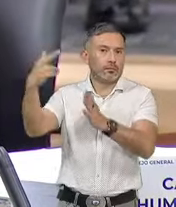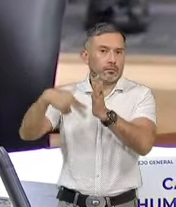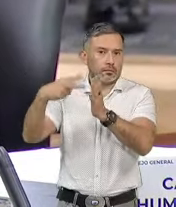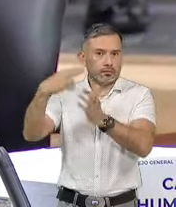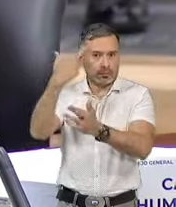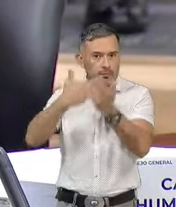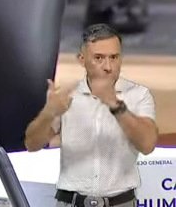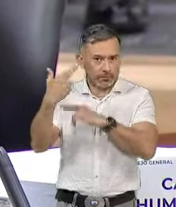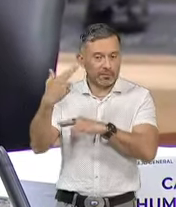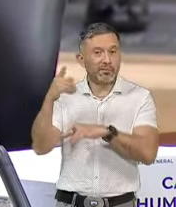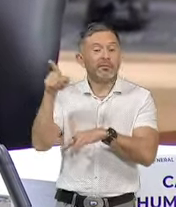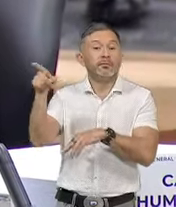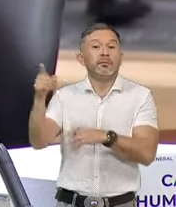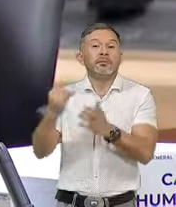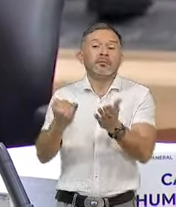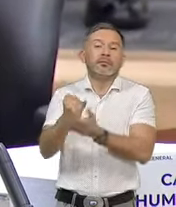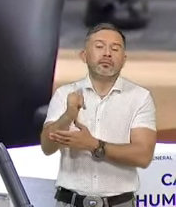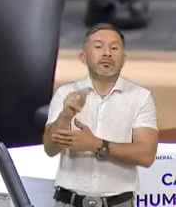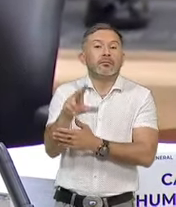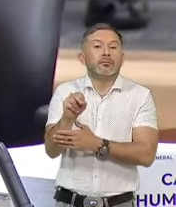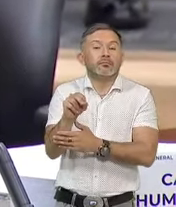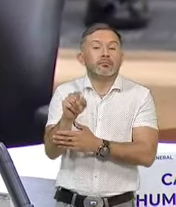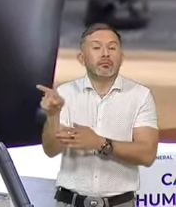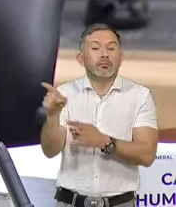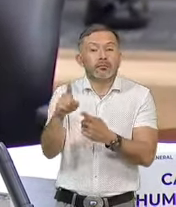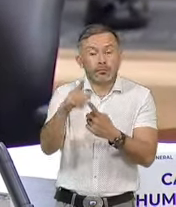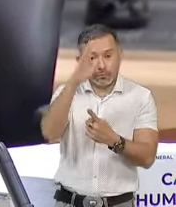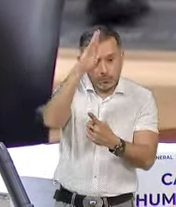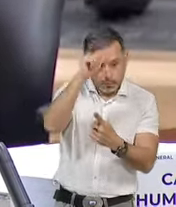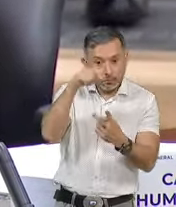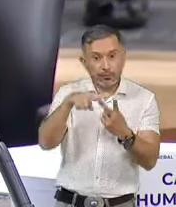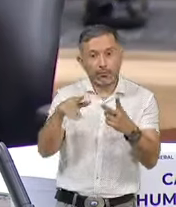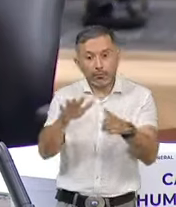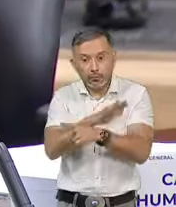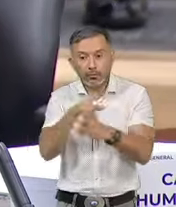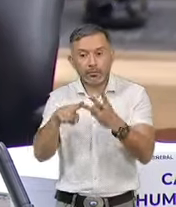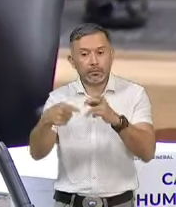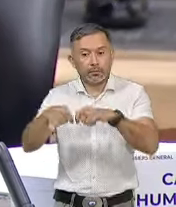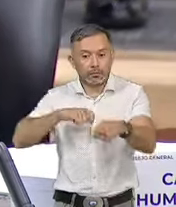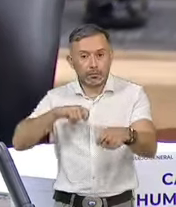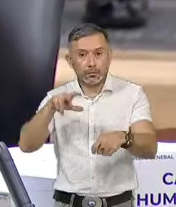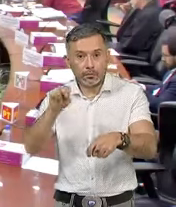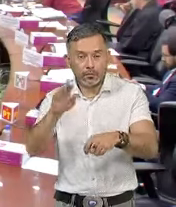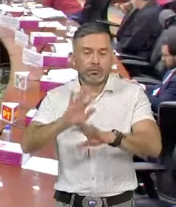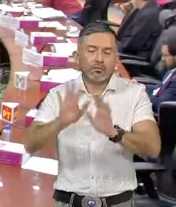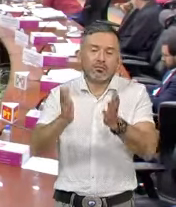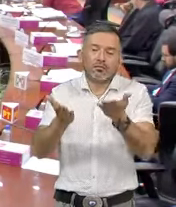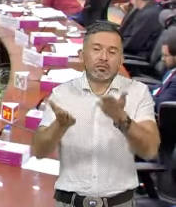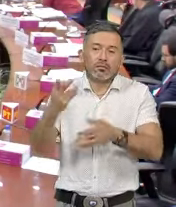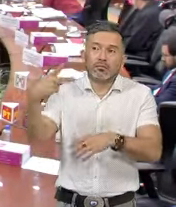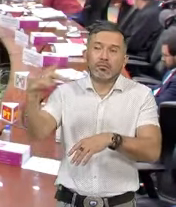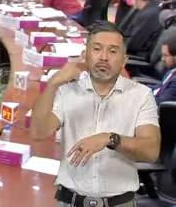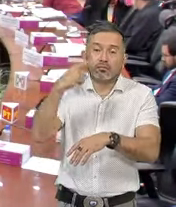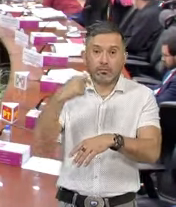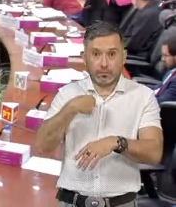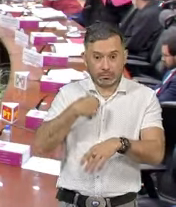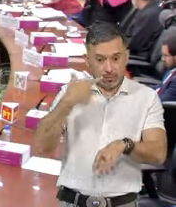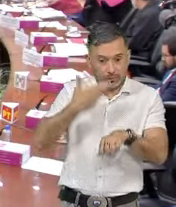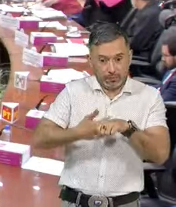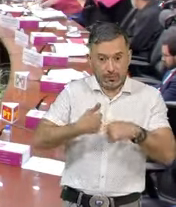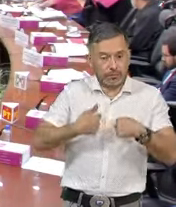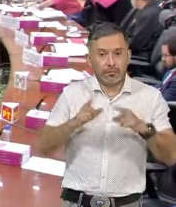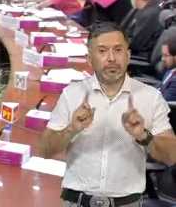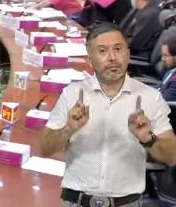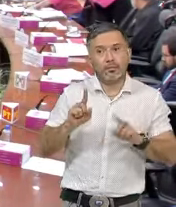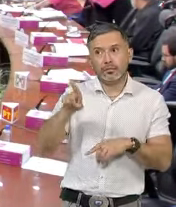superior determinará si las confirma las revoca o las modifica eso no está en nuestro ámbito de competencia nos guste o no nos guste pues Tendremos que